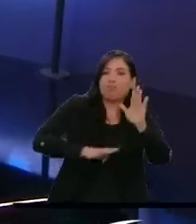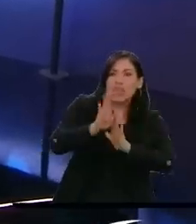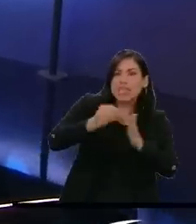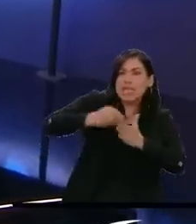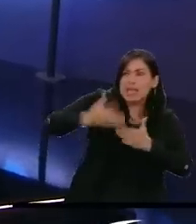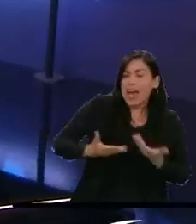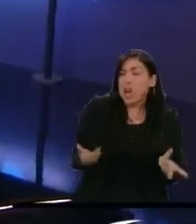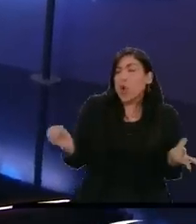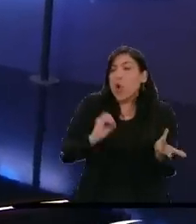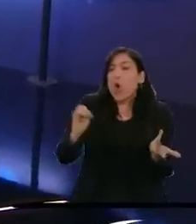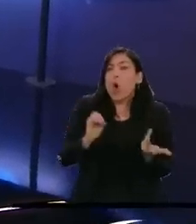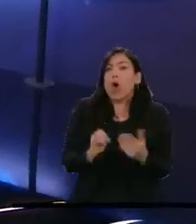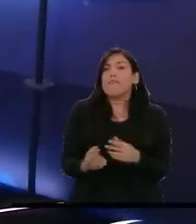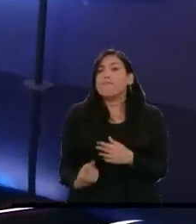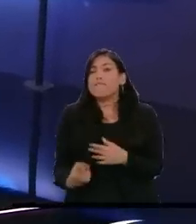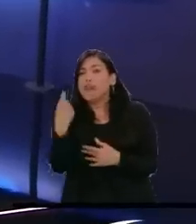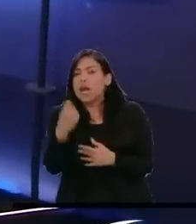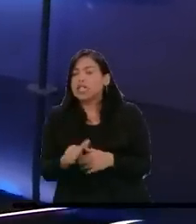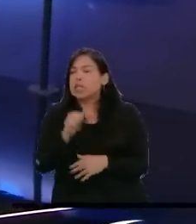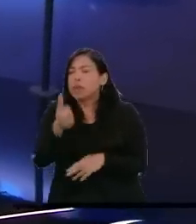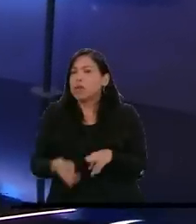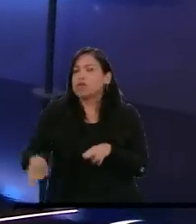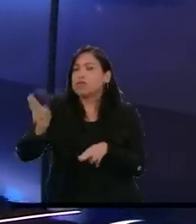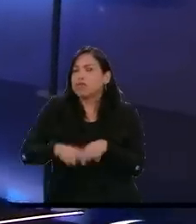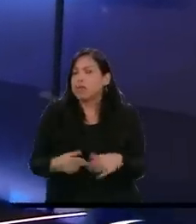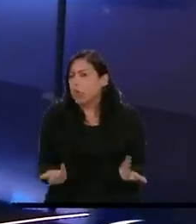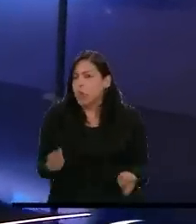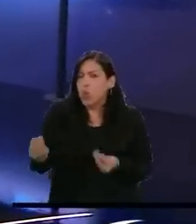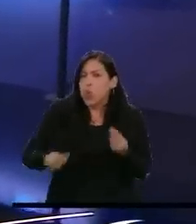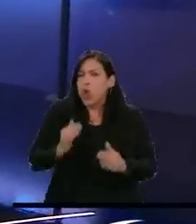que ya llegó a un techo esta cifra de inflación.